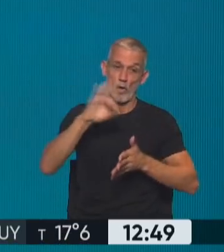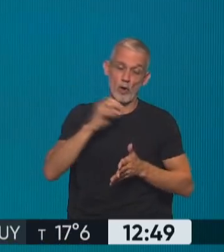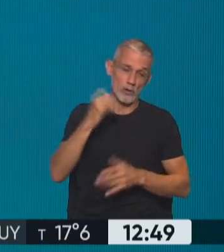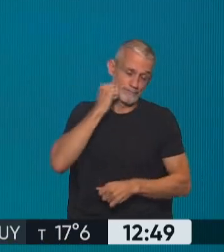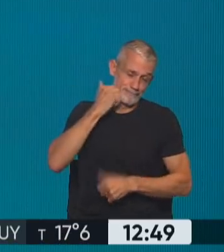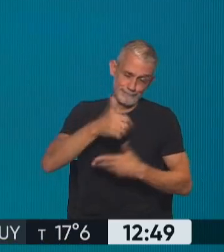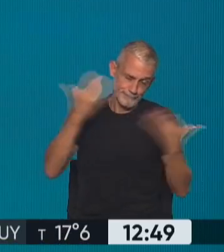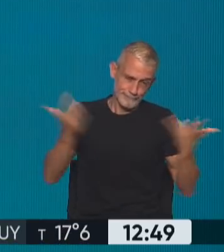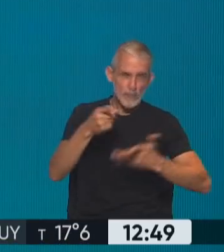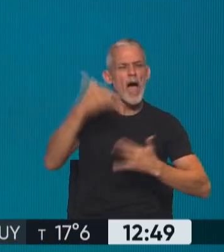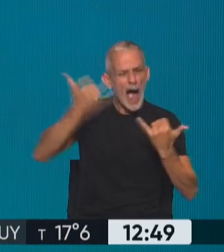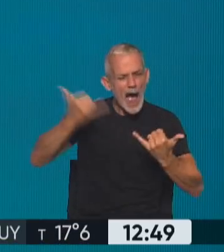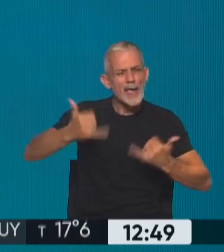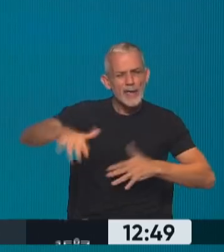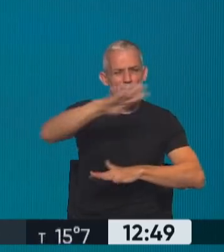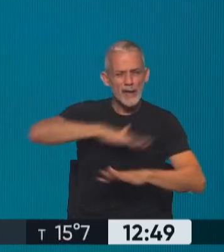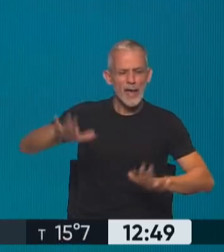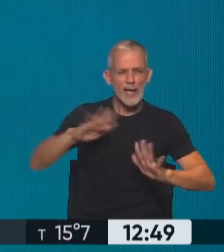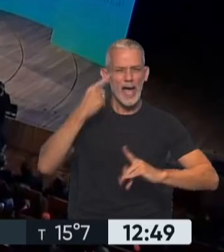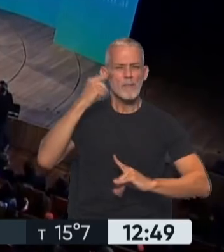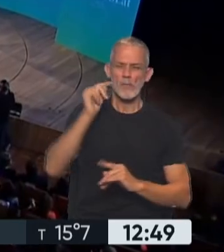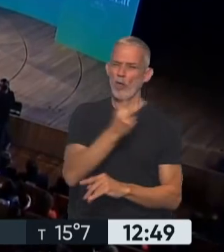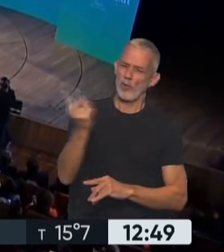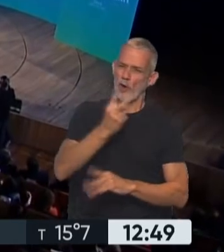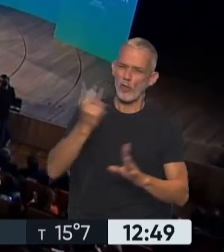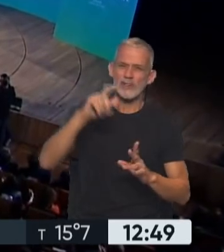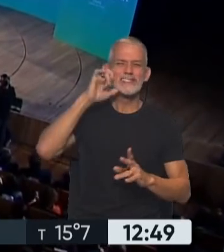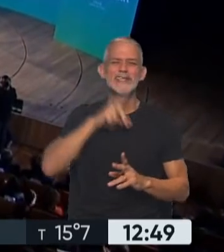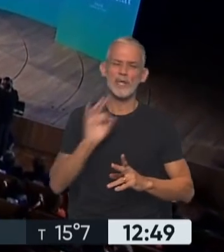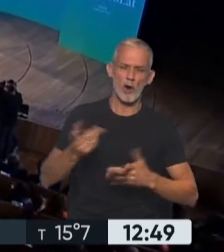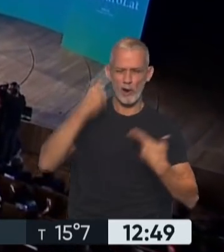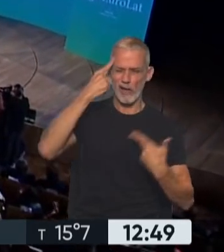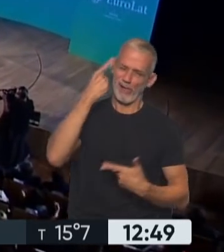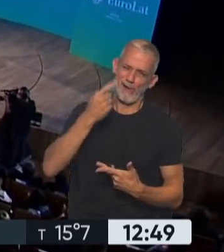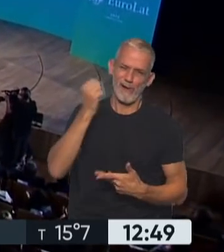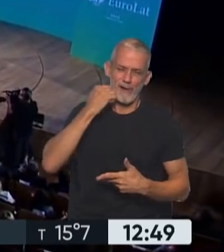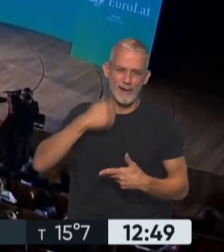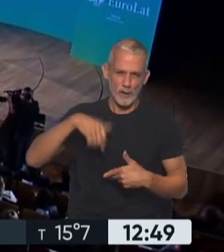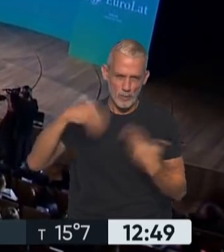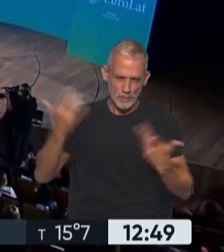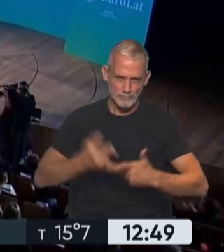cínico. Que los hay de los dos, que los hay de los dos.